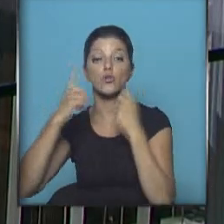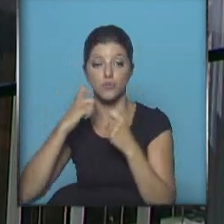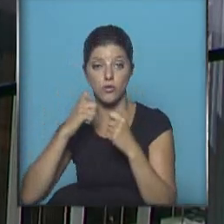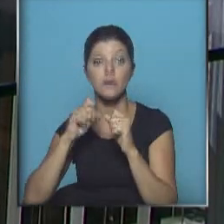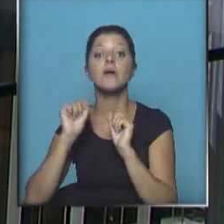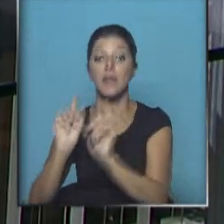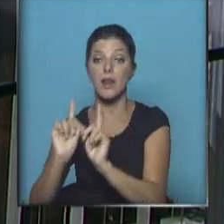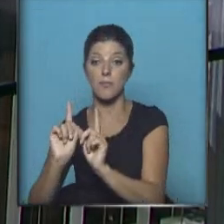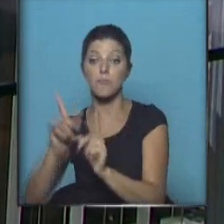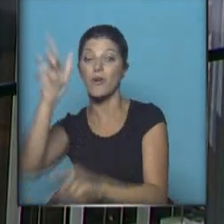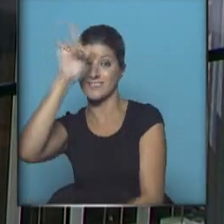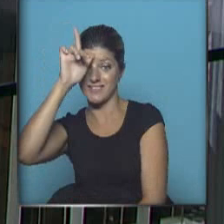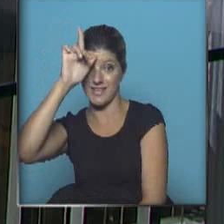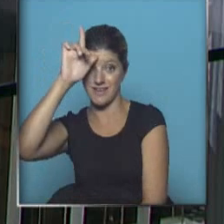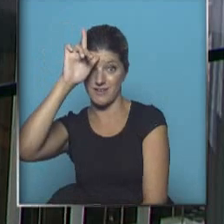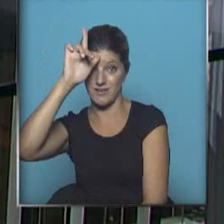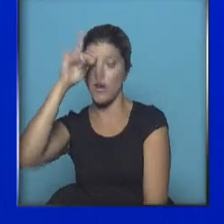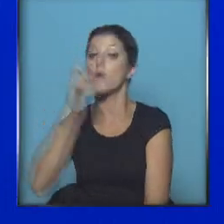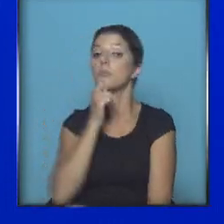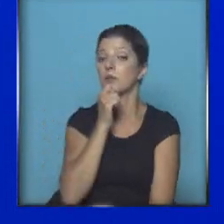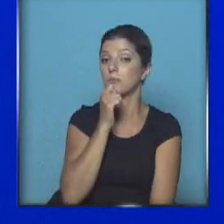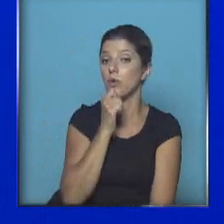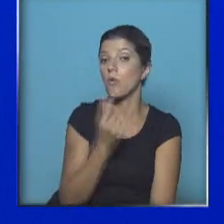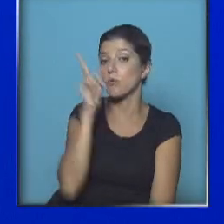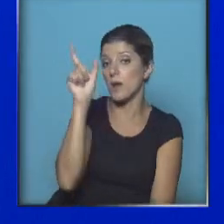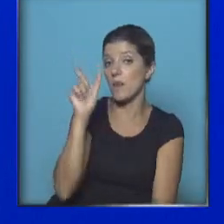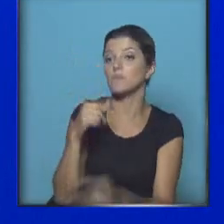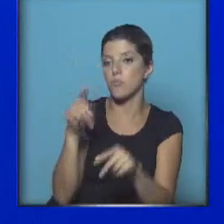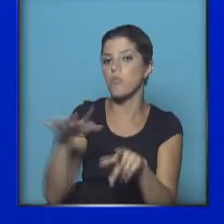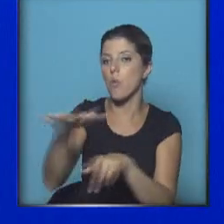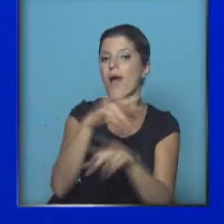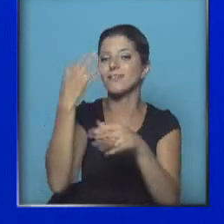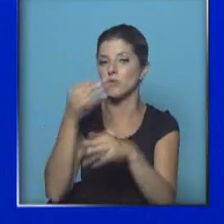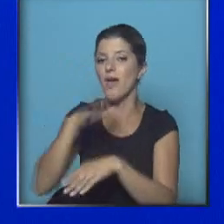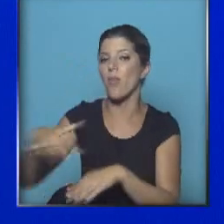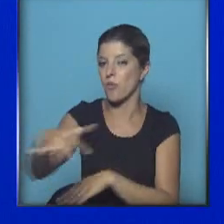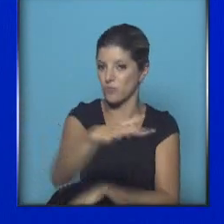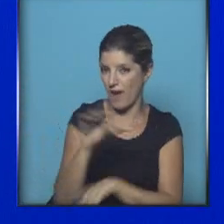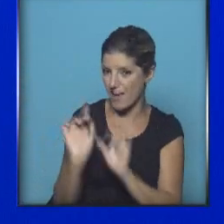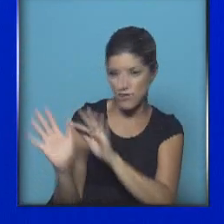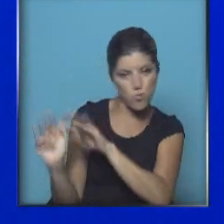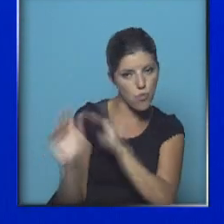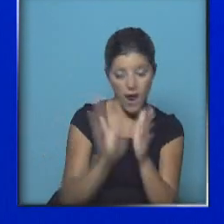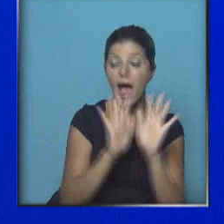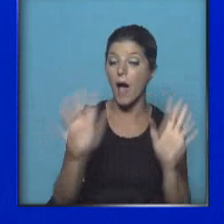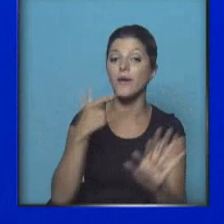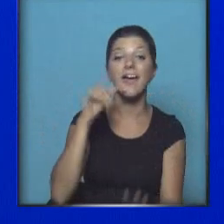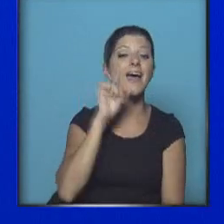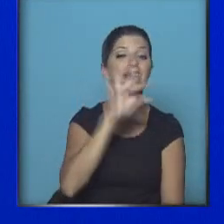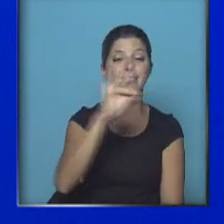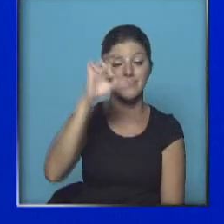está sometida la policía cuando actúa como auxiliar de la justicia. En cambio, los servicios de inteligencia no